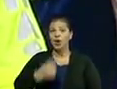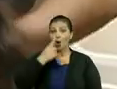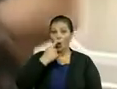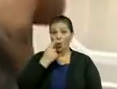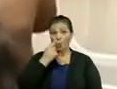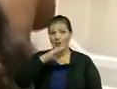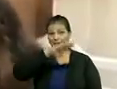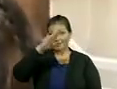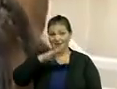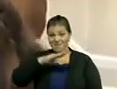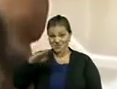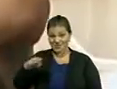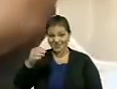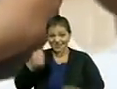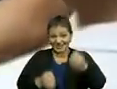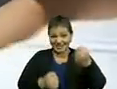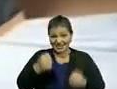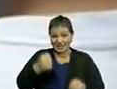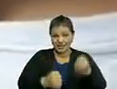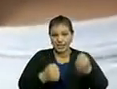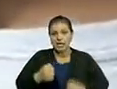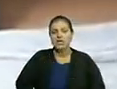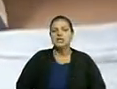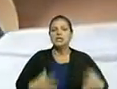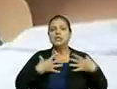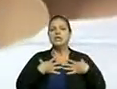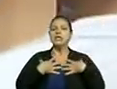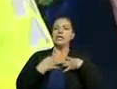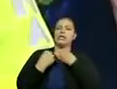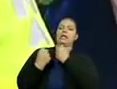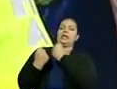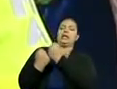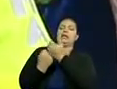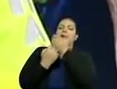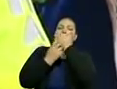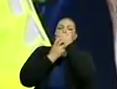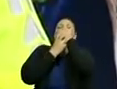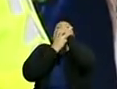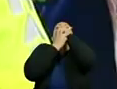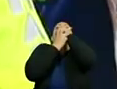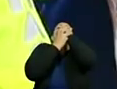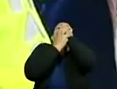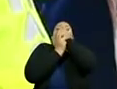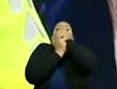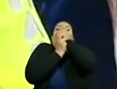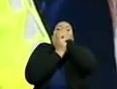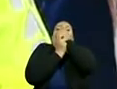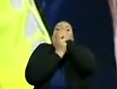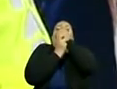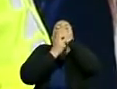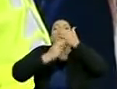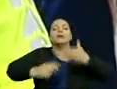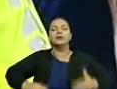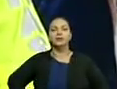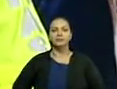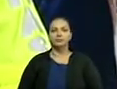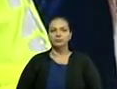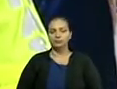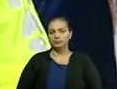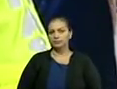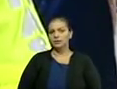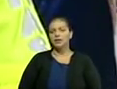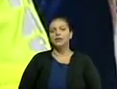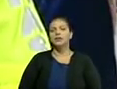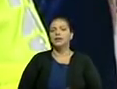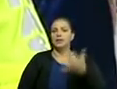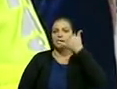Los familiares dieron aviso inmediatamente a la policía. Se recibieron aproximadamente 9 llamadas más. Se realizó un proceso de negociación, el